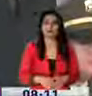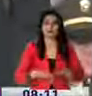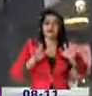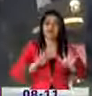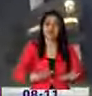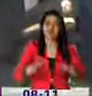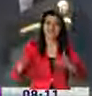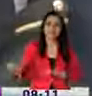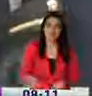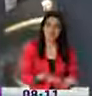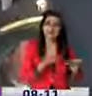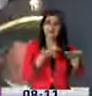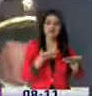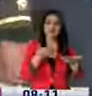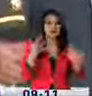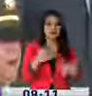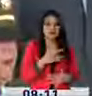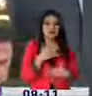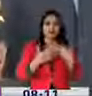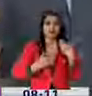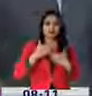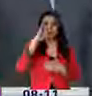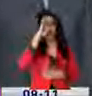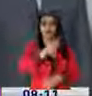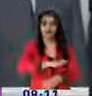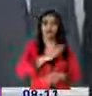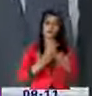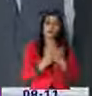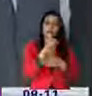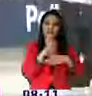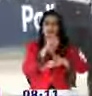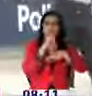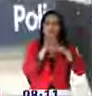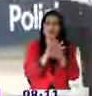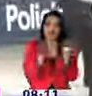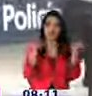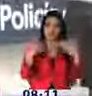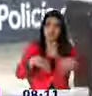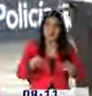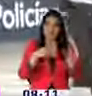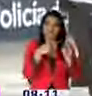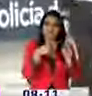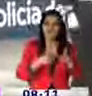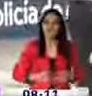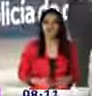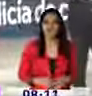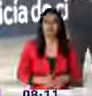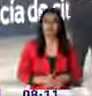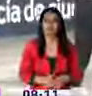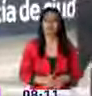emotiva ceremonia, la Policía Metropolitana tiene un nuevo director general. En Quito, informó Andrea Valareso.